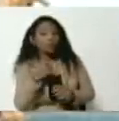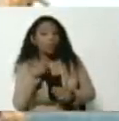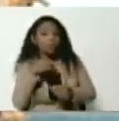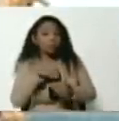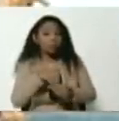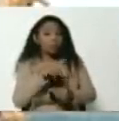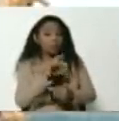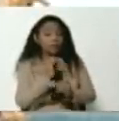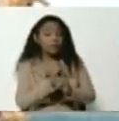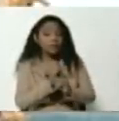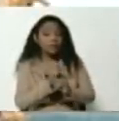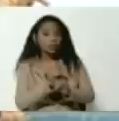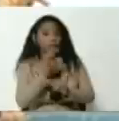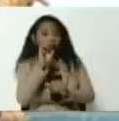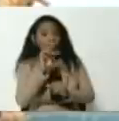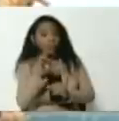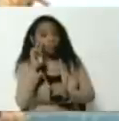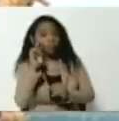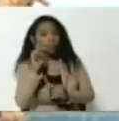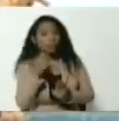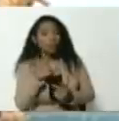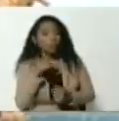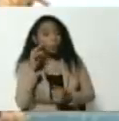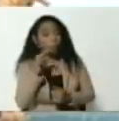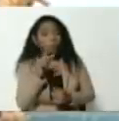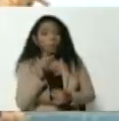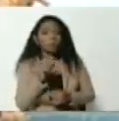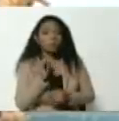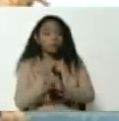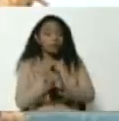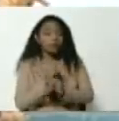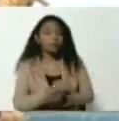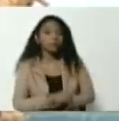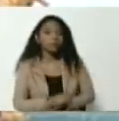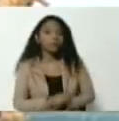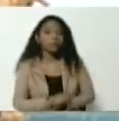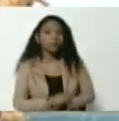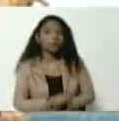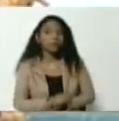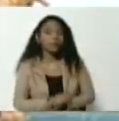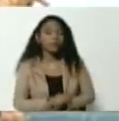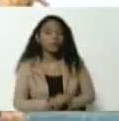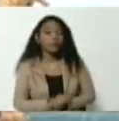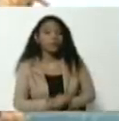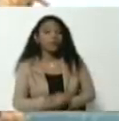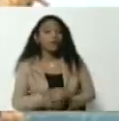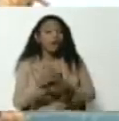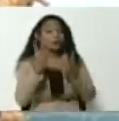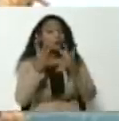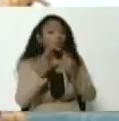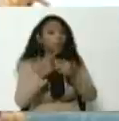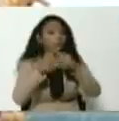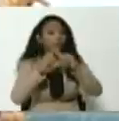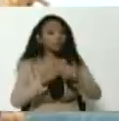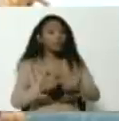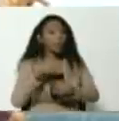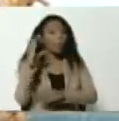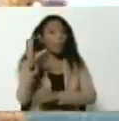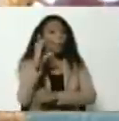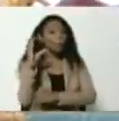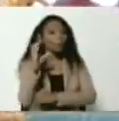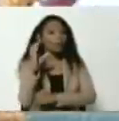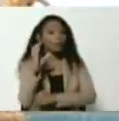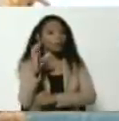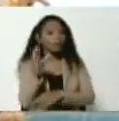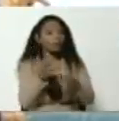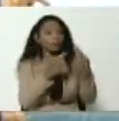página que yo consulto diariamente que se llama Worldometer. Bastaría con ver, por ejemplo, el número de casos que tiene Colombia